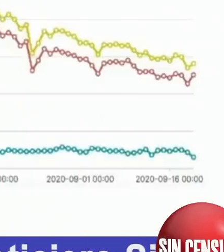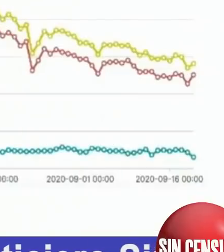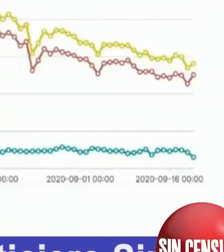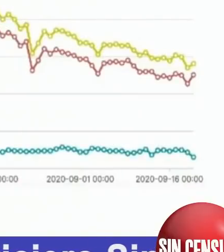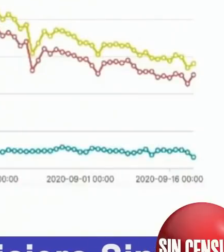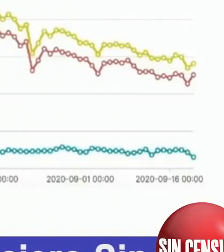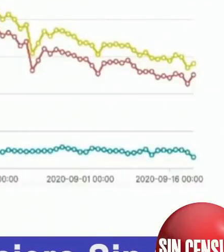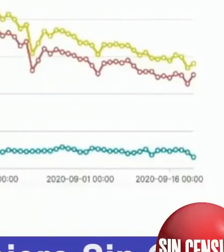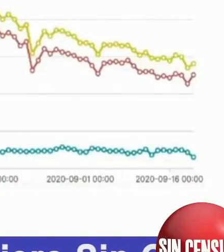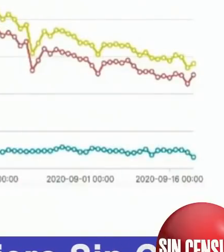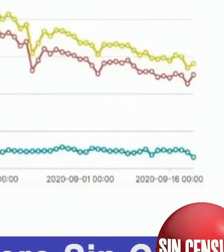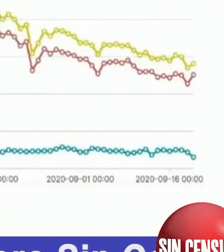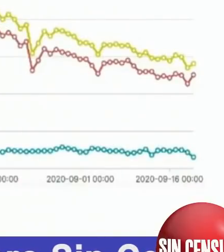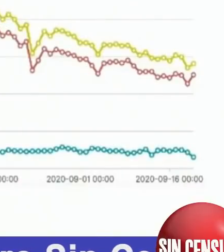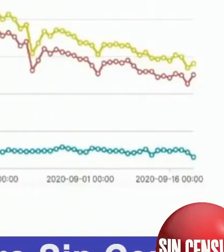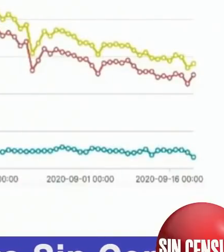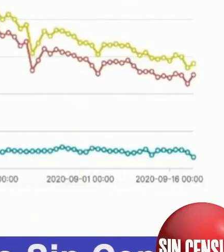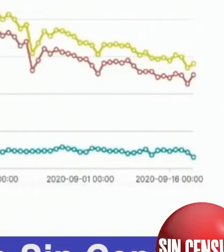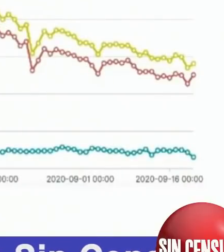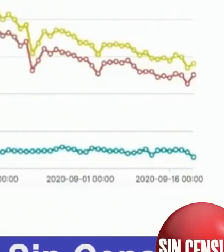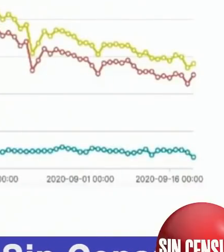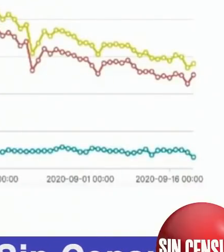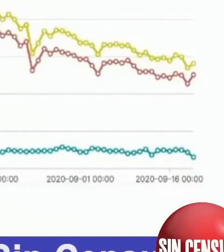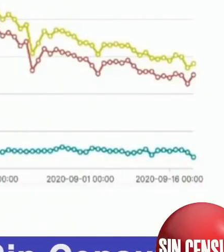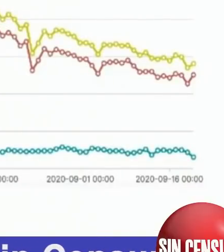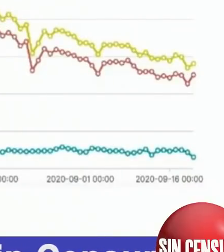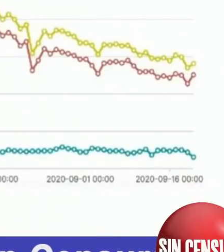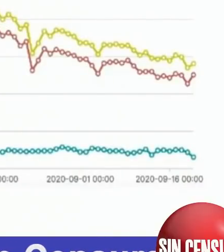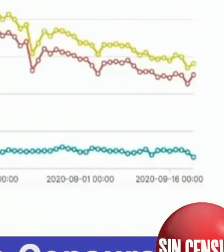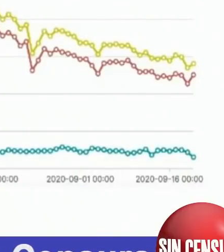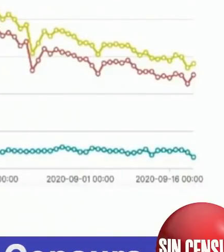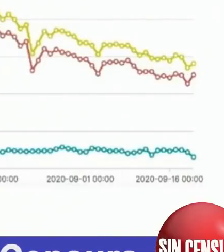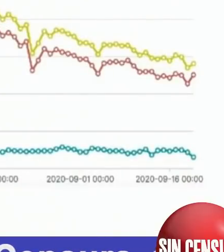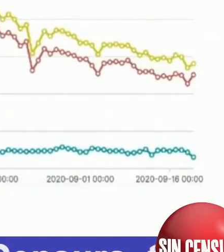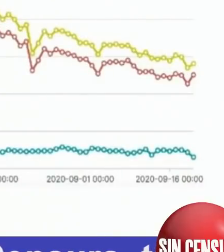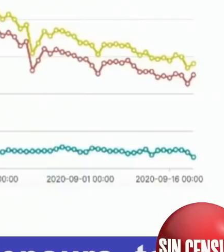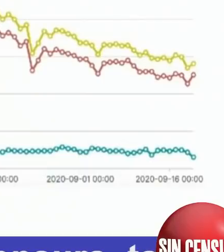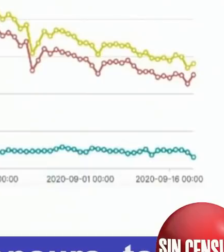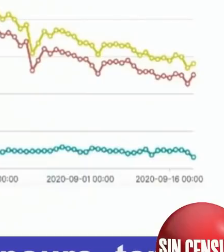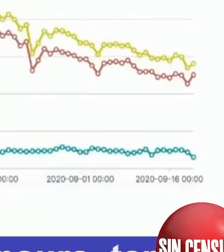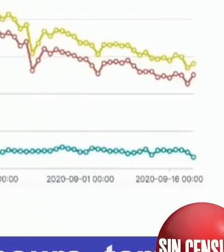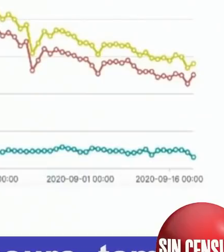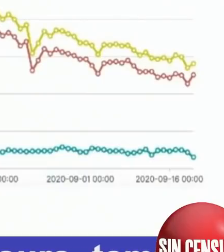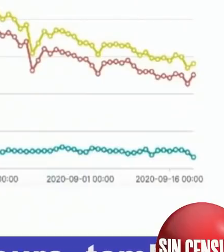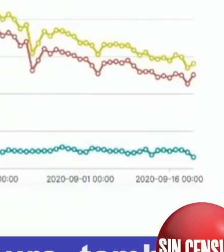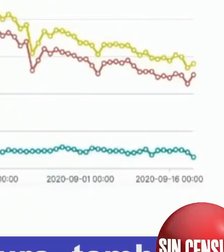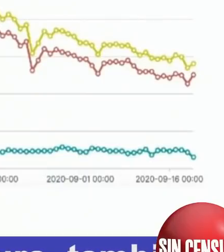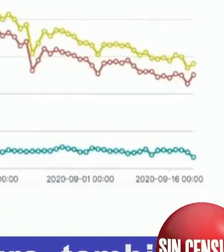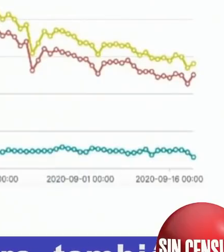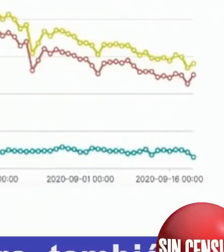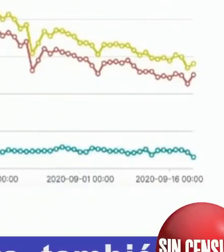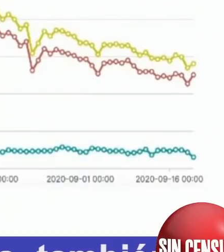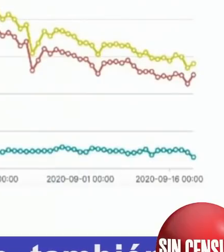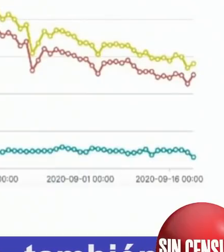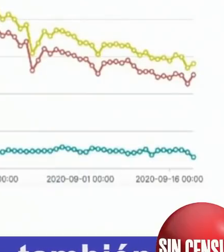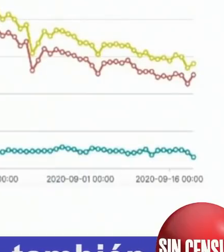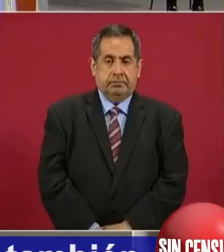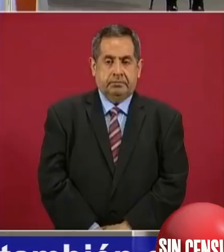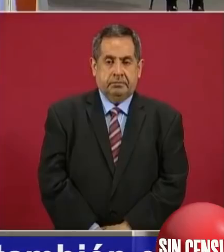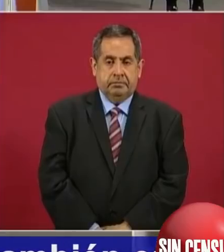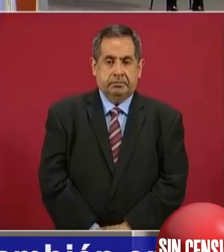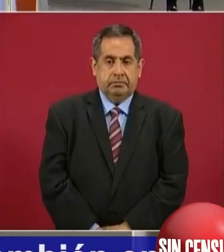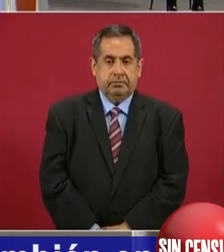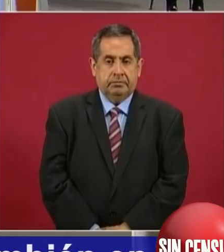julio, y en la segunda mitad de julio empezó a descender y se ha mantenido la reducción de las hospitalizaciones. La